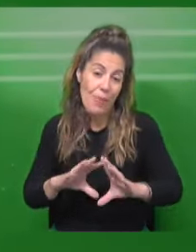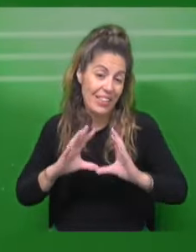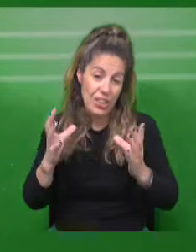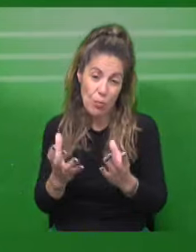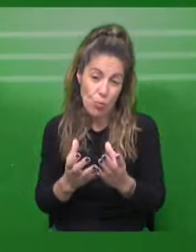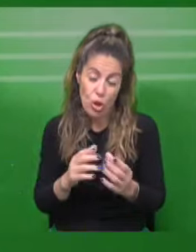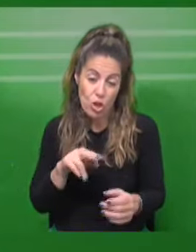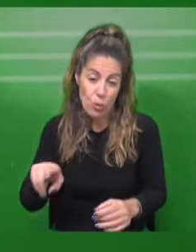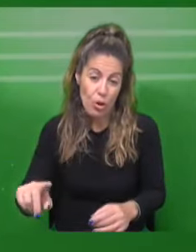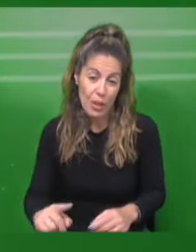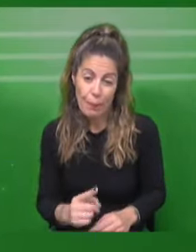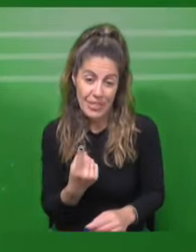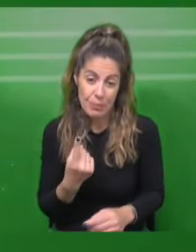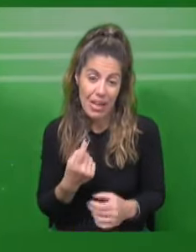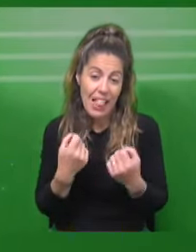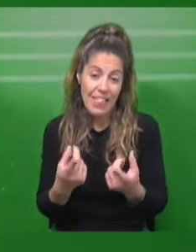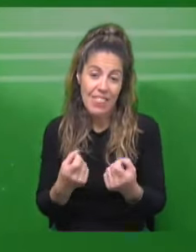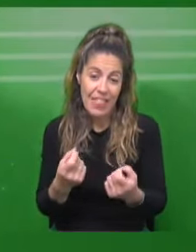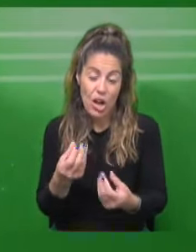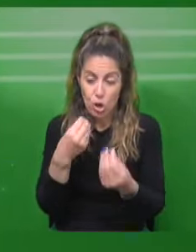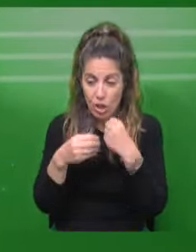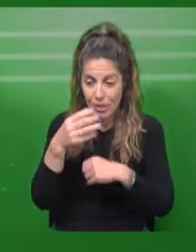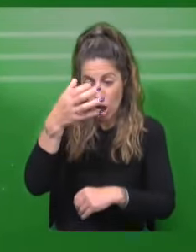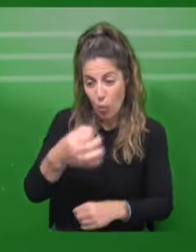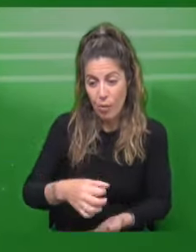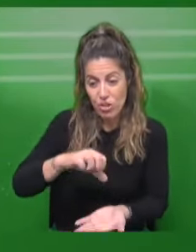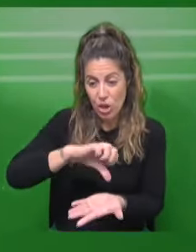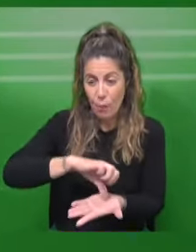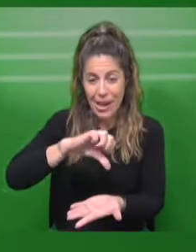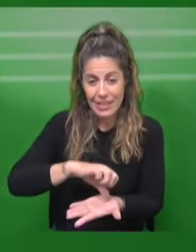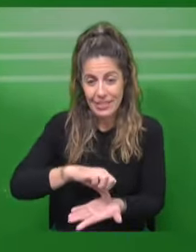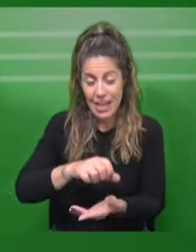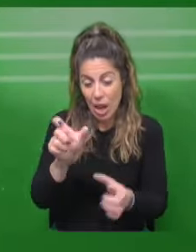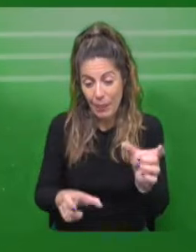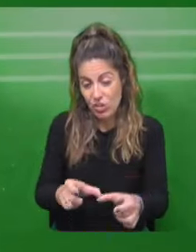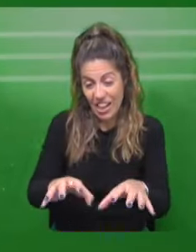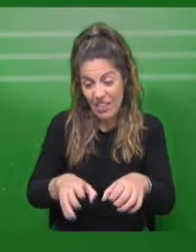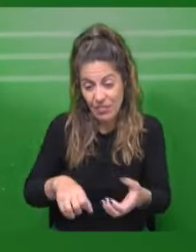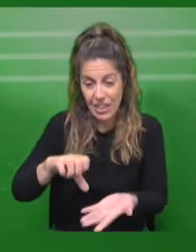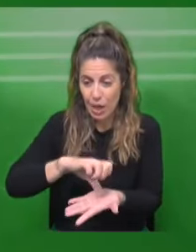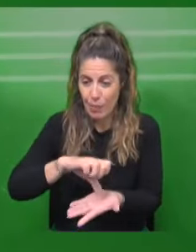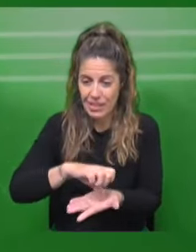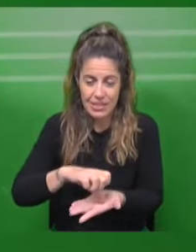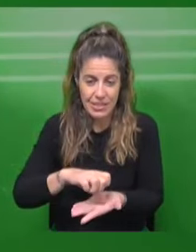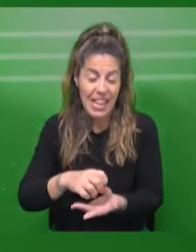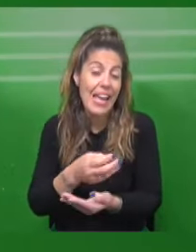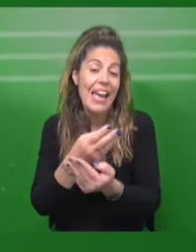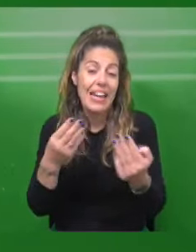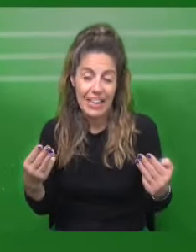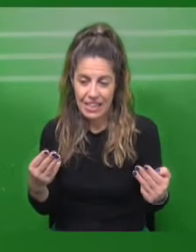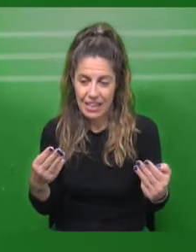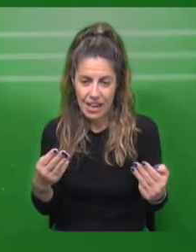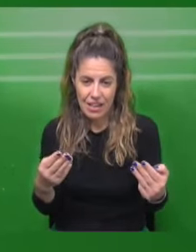soporte principal del abastecimiento de los alimentos a los pueblos y a los países o la población de los países en general